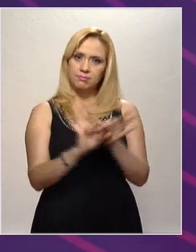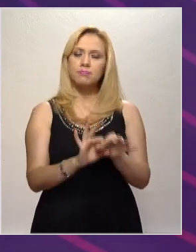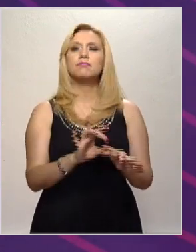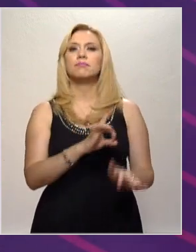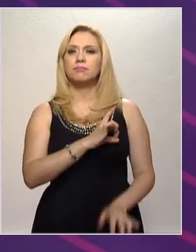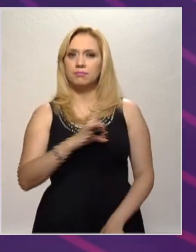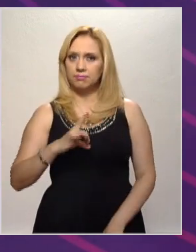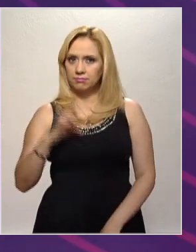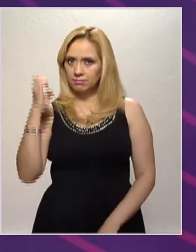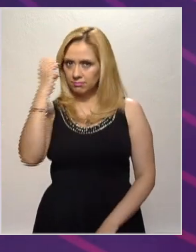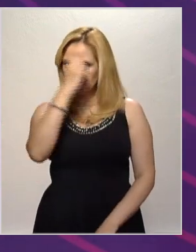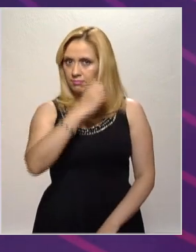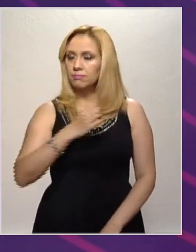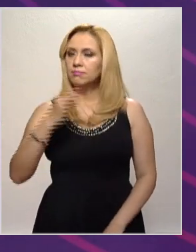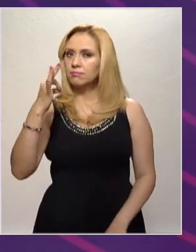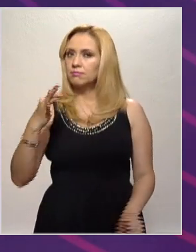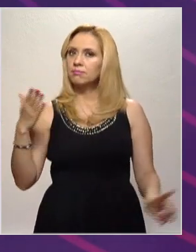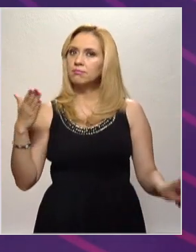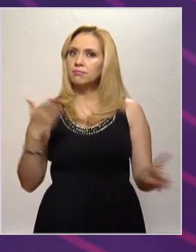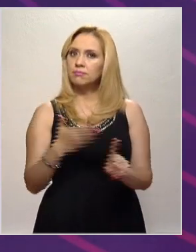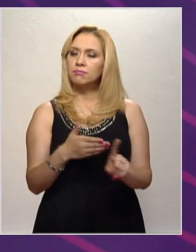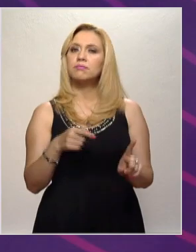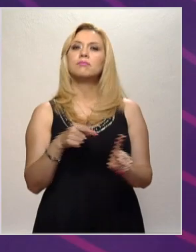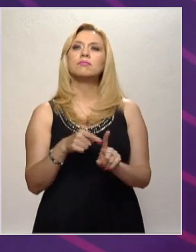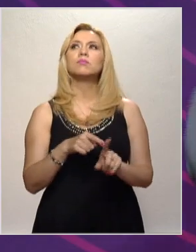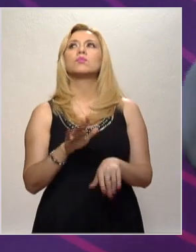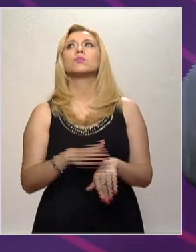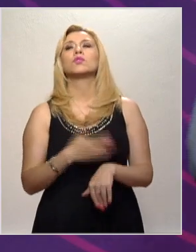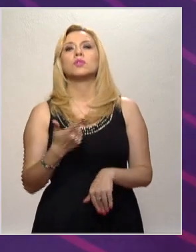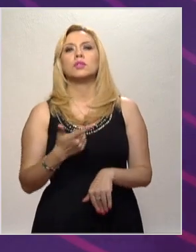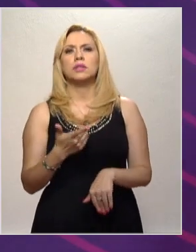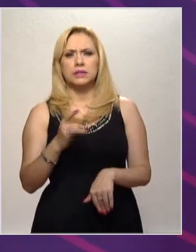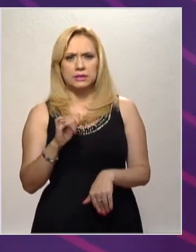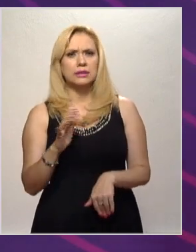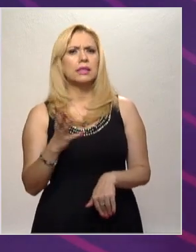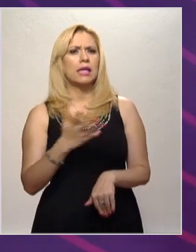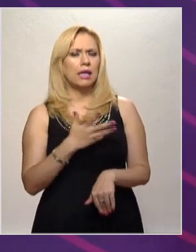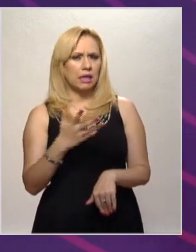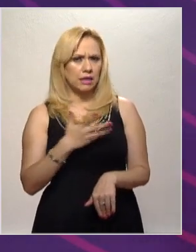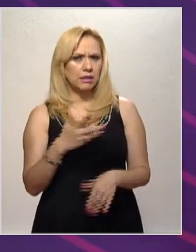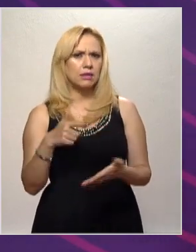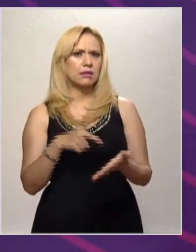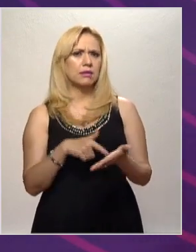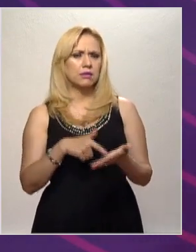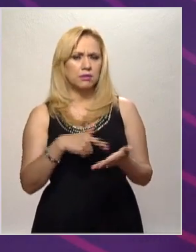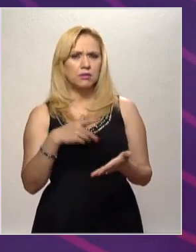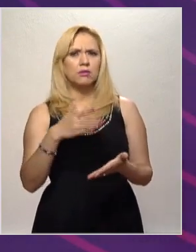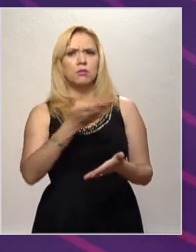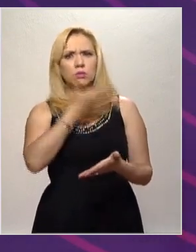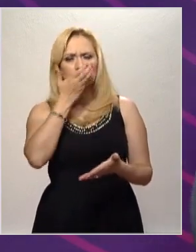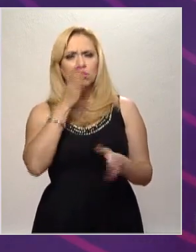habría que ser muy enfáticos en esa NOM, pese a que tiene elementos procedimentales del quehacer médico muy